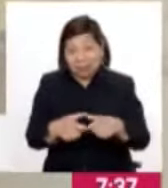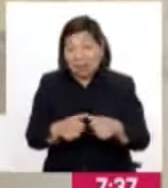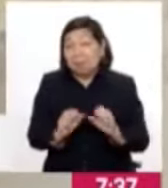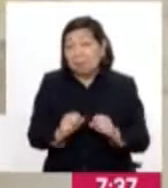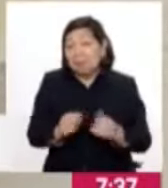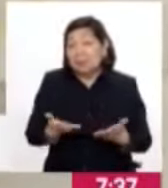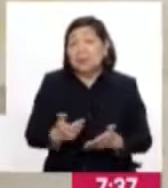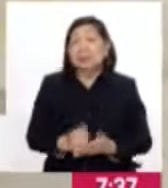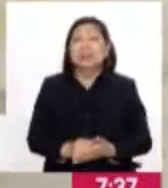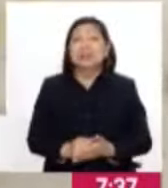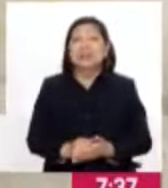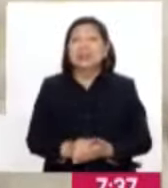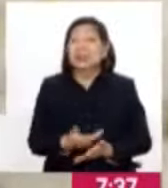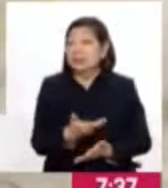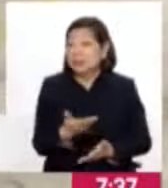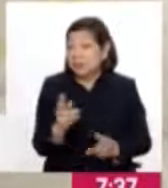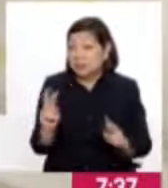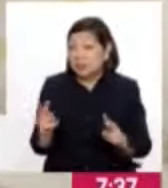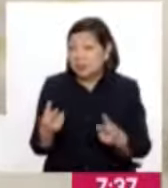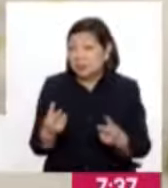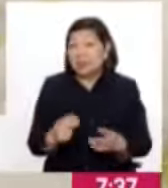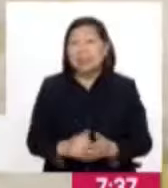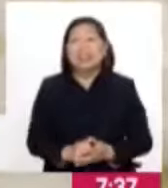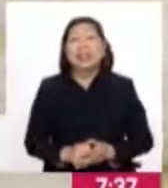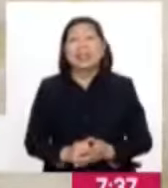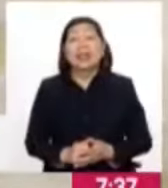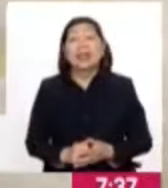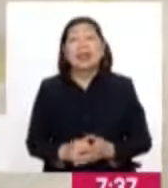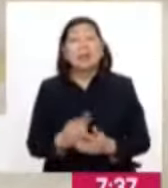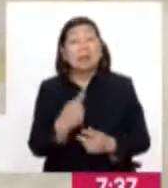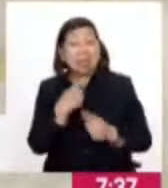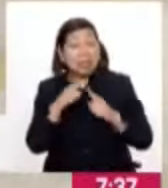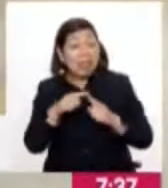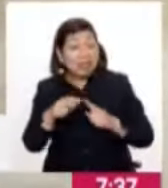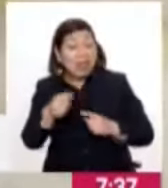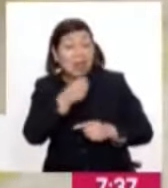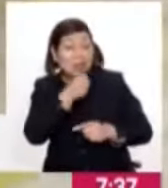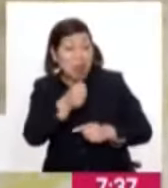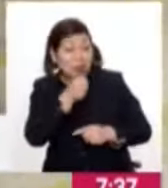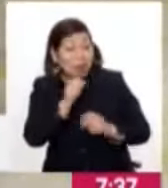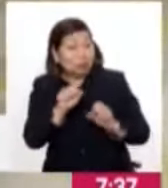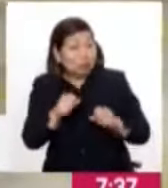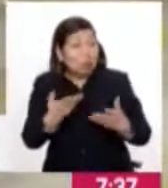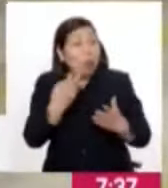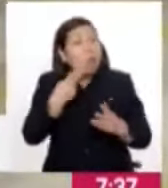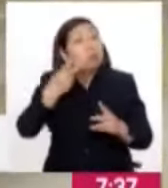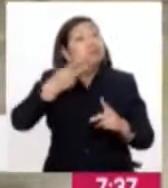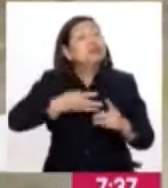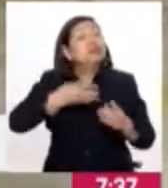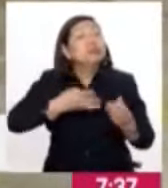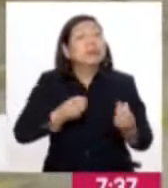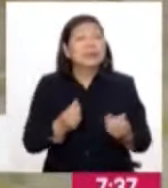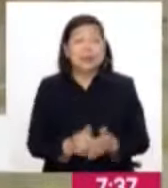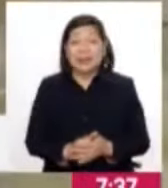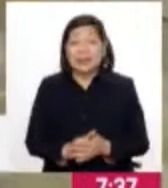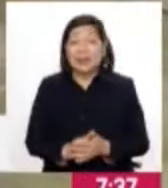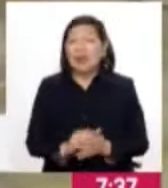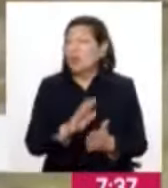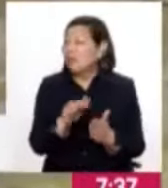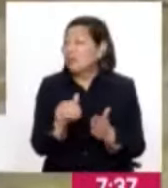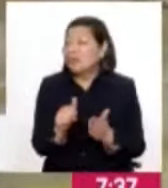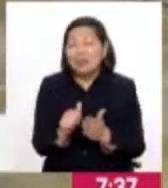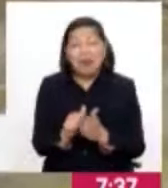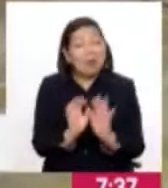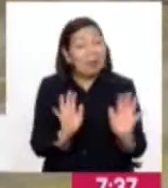esta manera, Nicolás, amigos, amigas que nos ven a través de las pantallas de TV Perú Noticias, pues poder chequear que